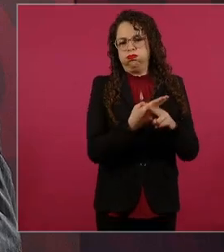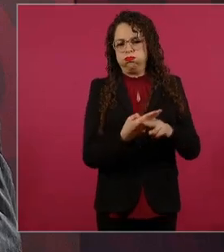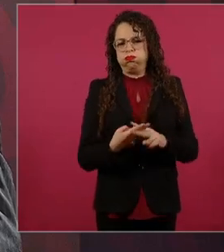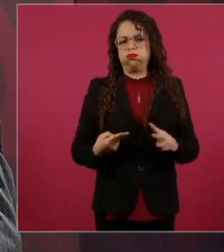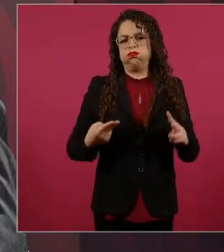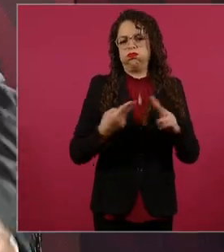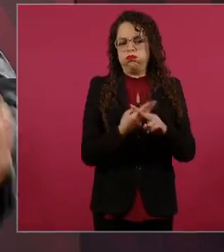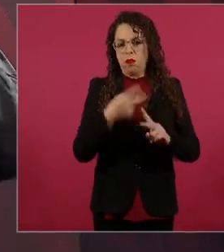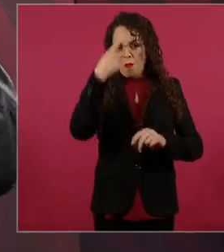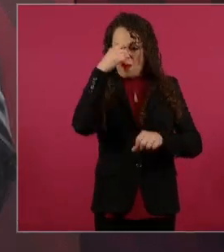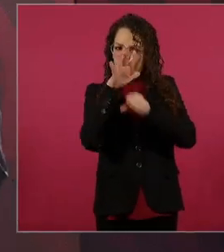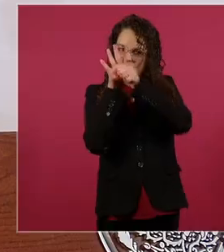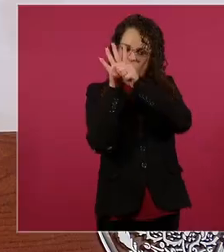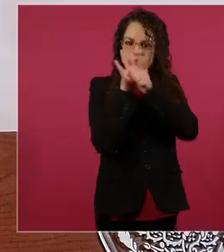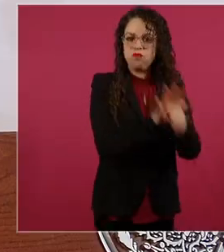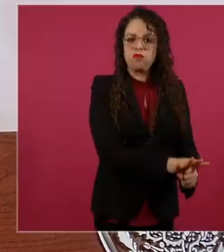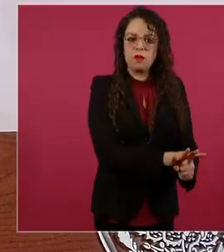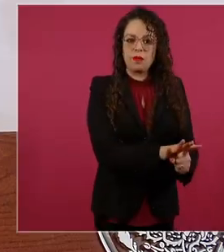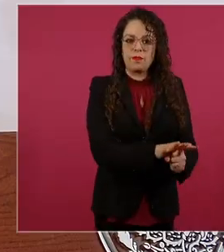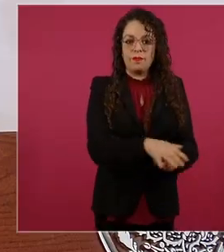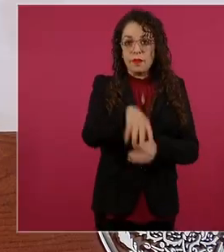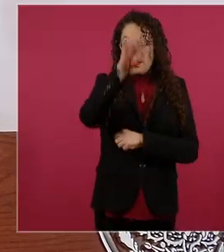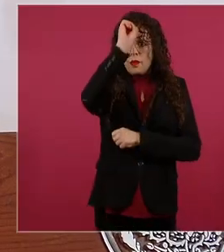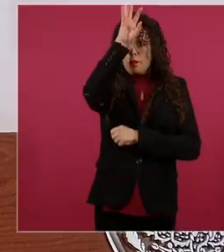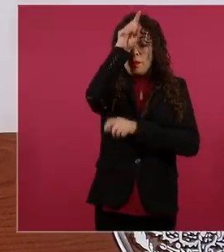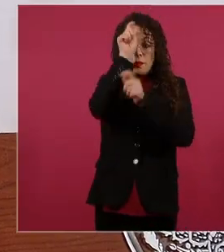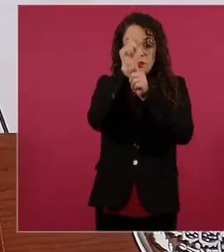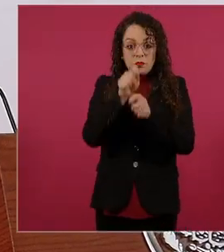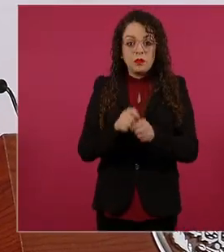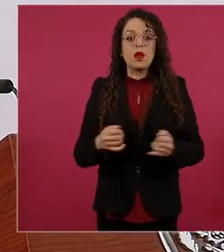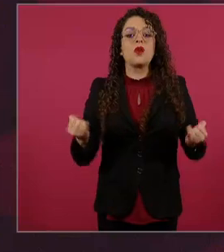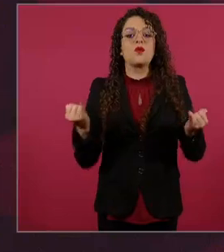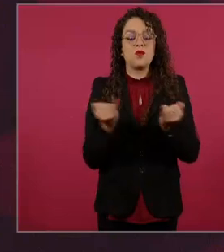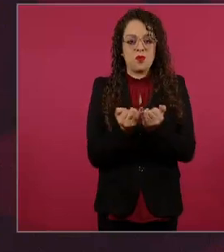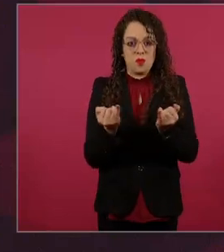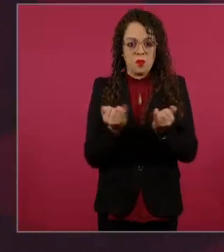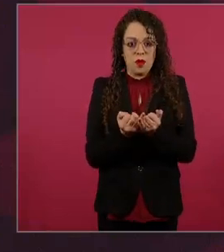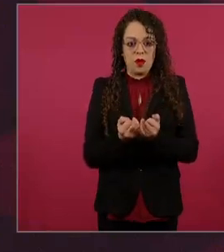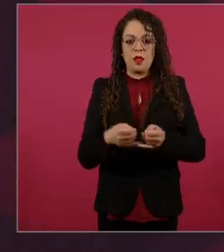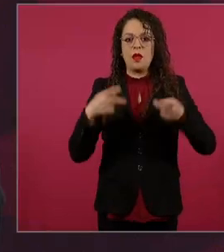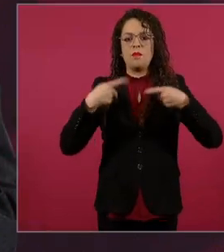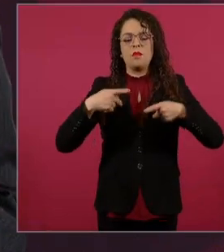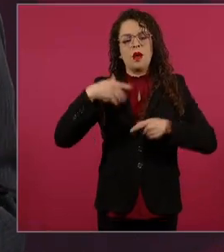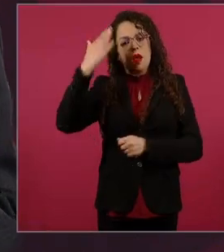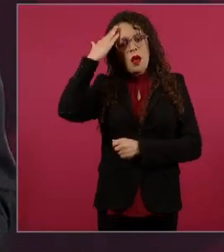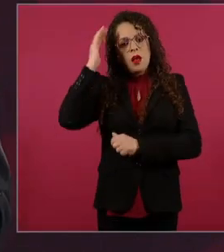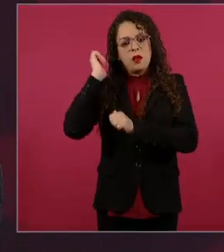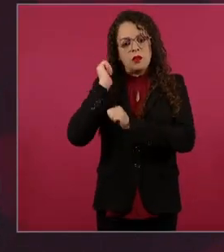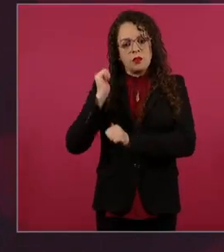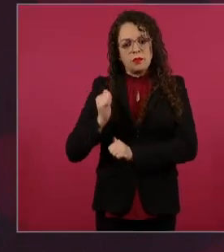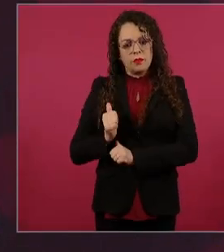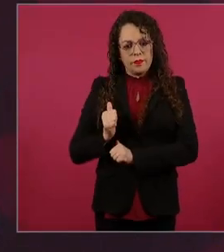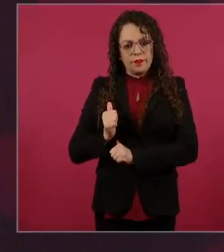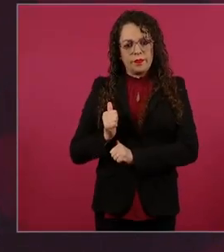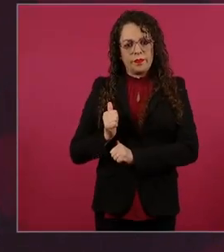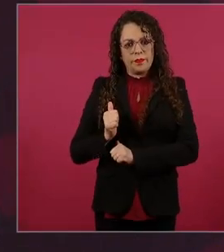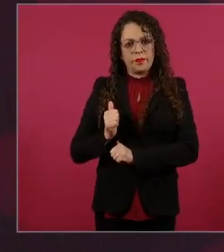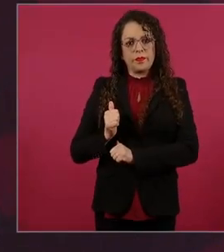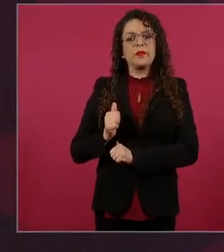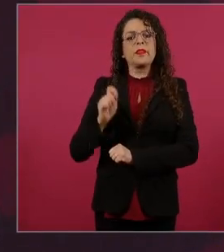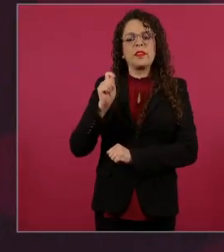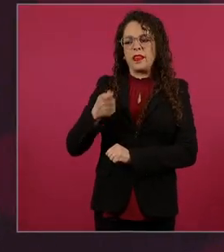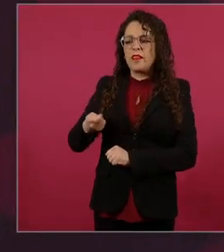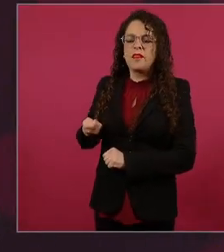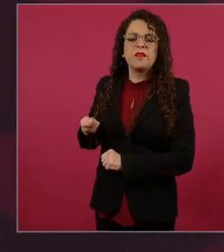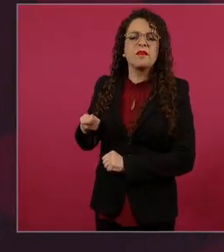y detienen a los dirigentes llamados por los porfiristas los camecillas